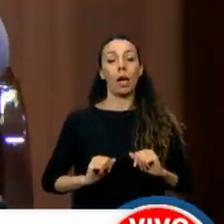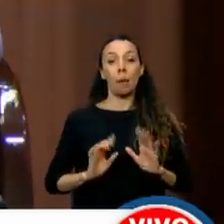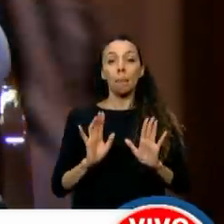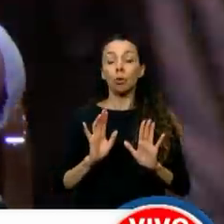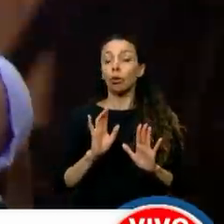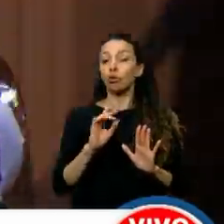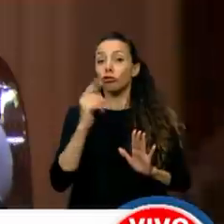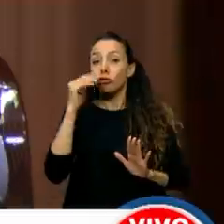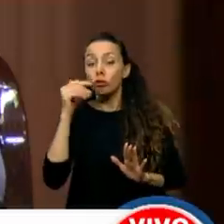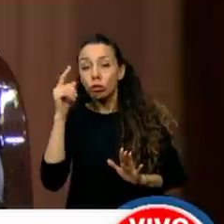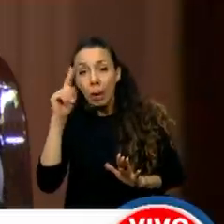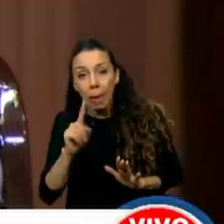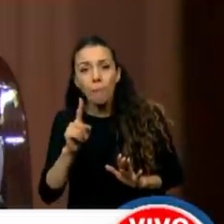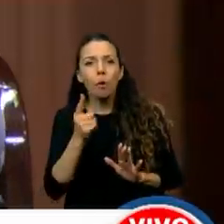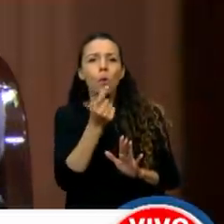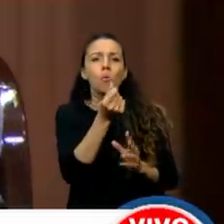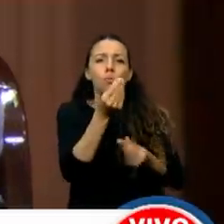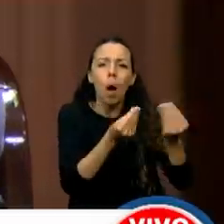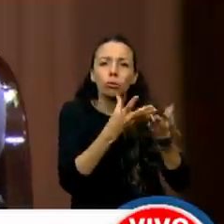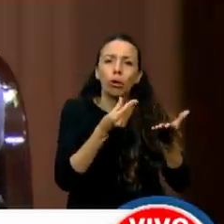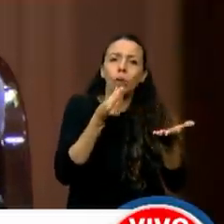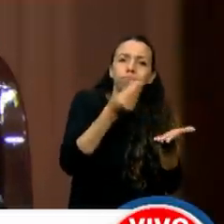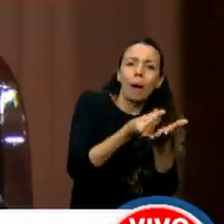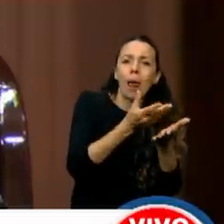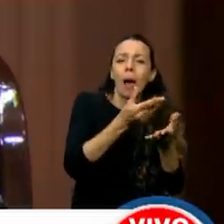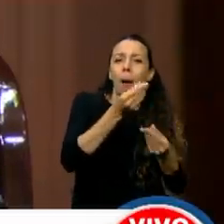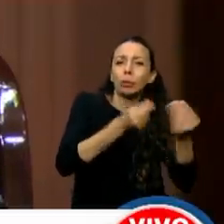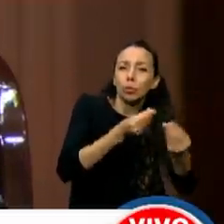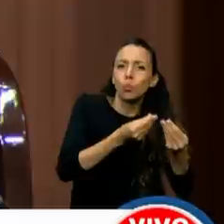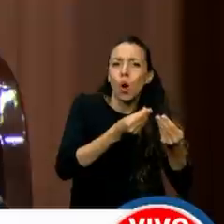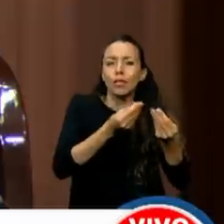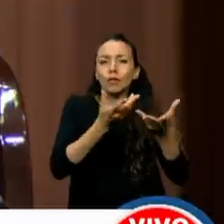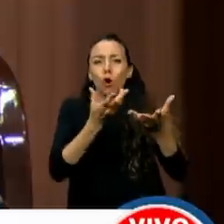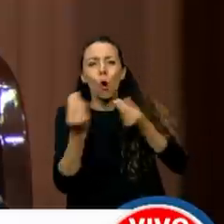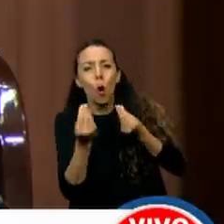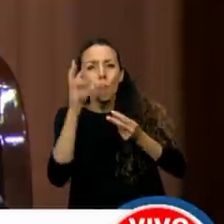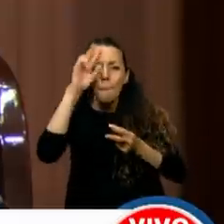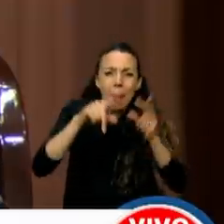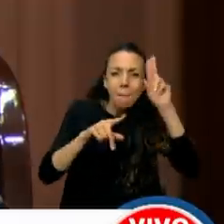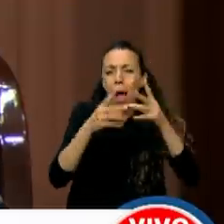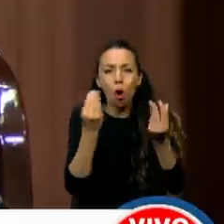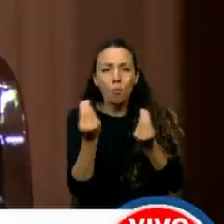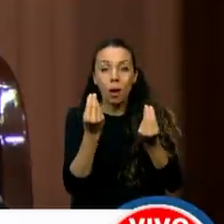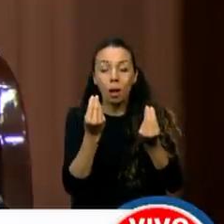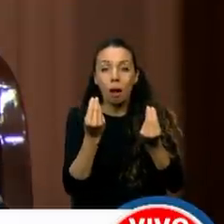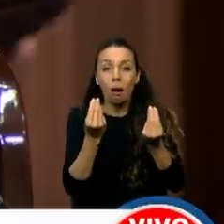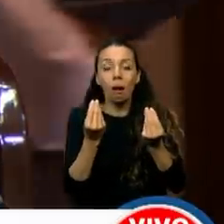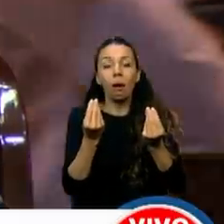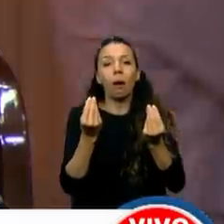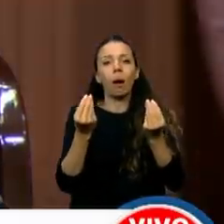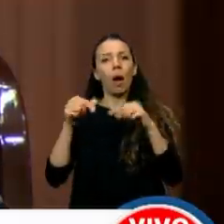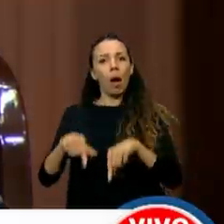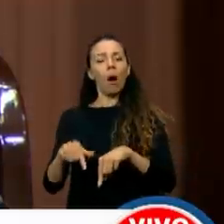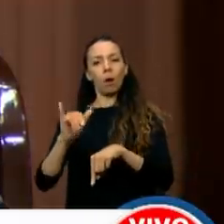presupuestado cuál eran las obras de ese plan patagonia y nos encontramos con un gobierno que realmente está pensando en un país